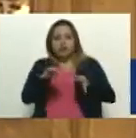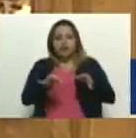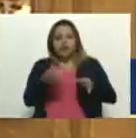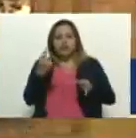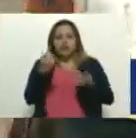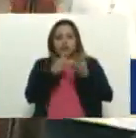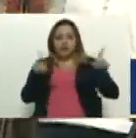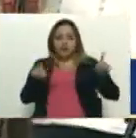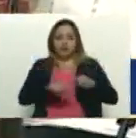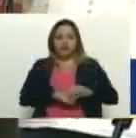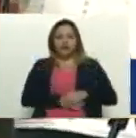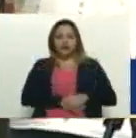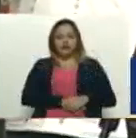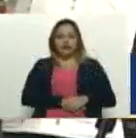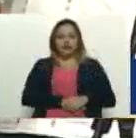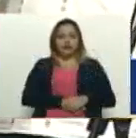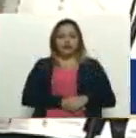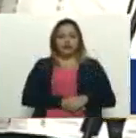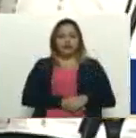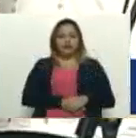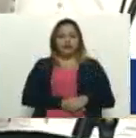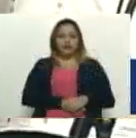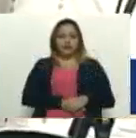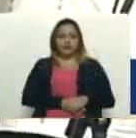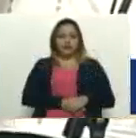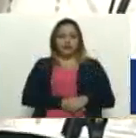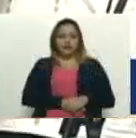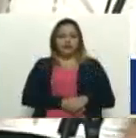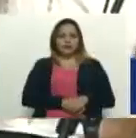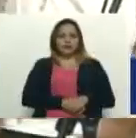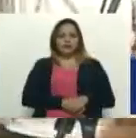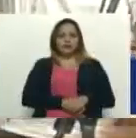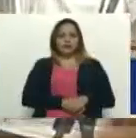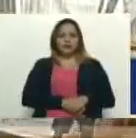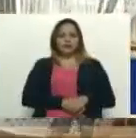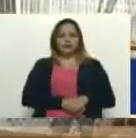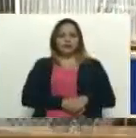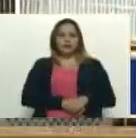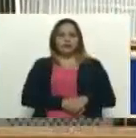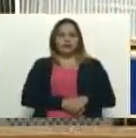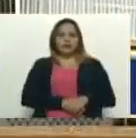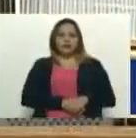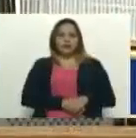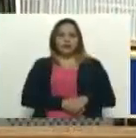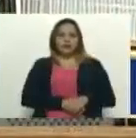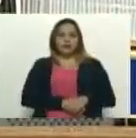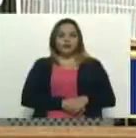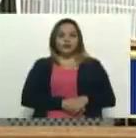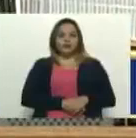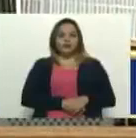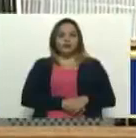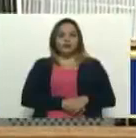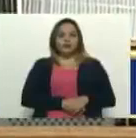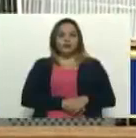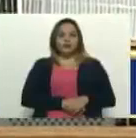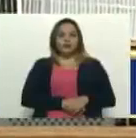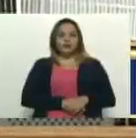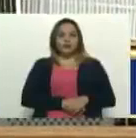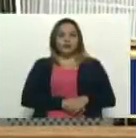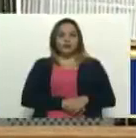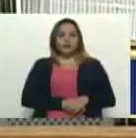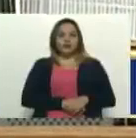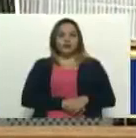Que el pueblo es sabio y paciente, es el decir de los viejos, y al cantar Diego